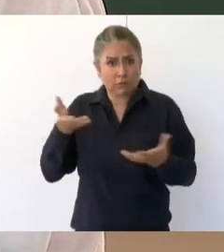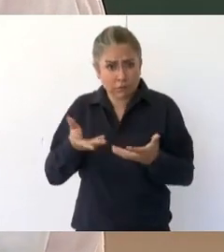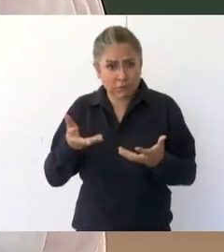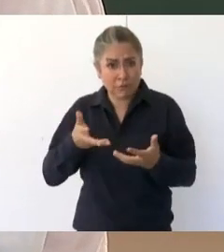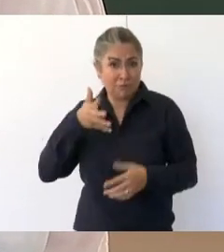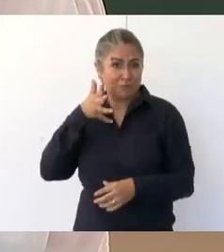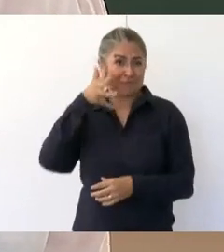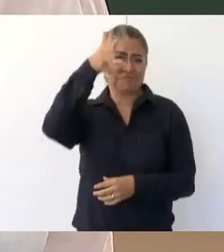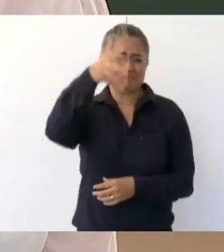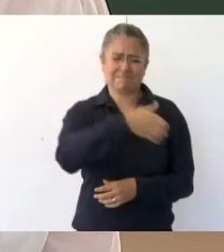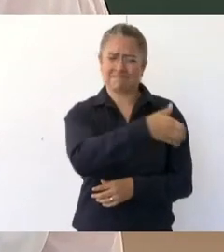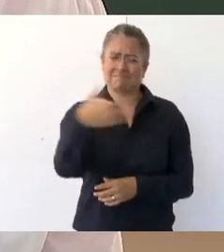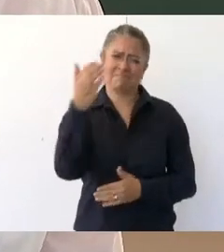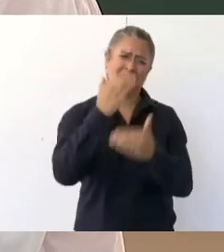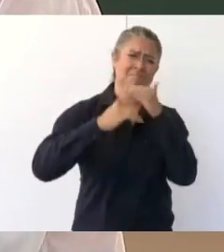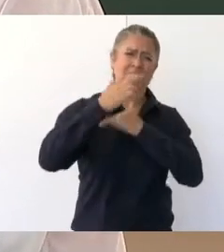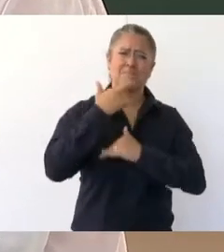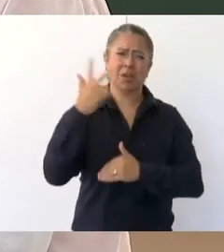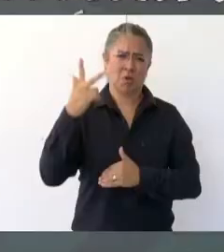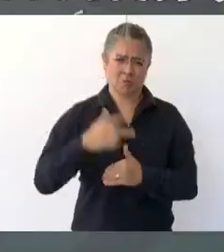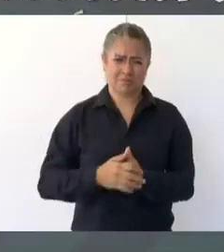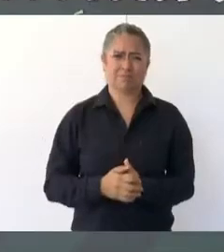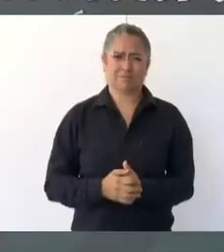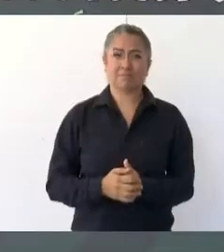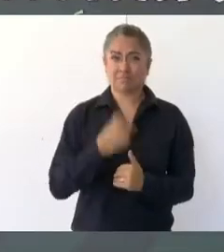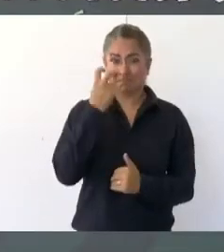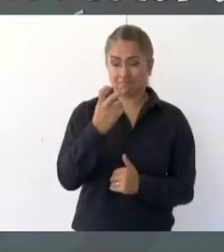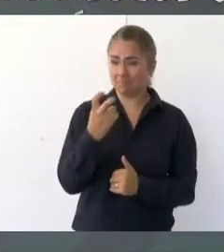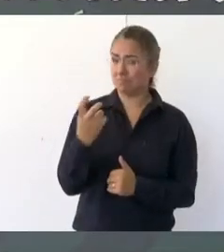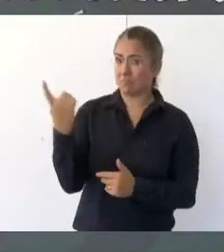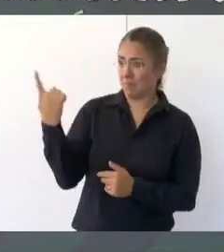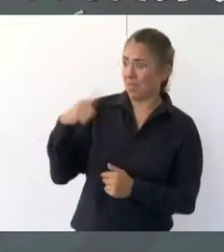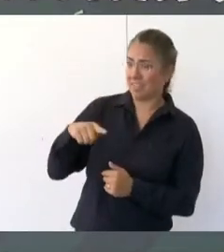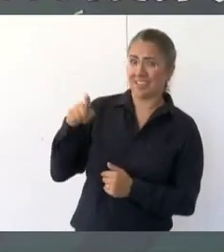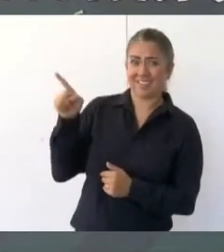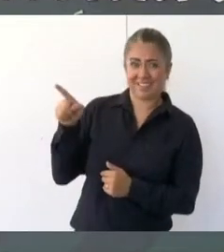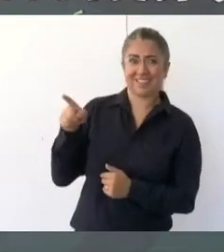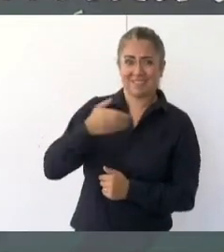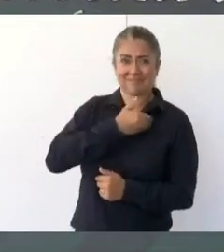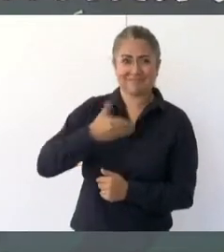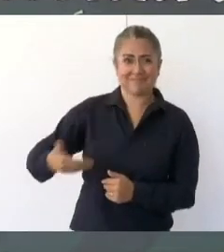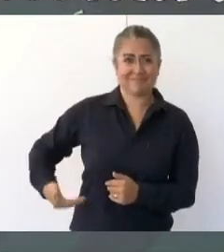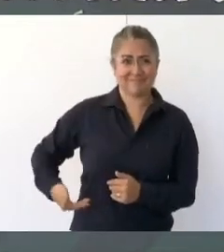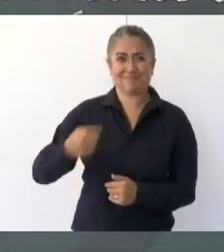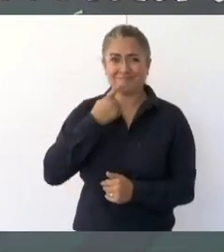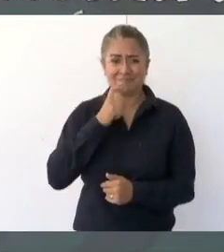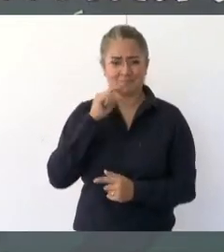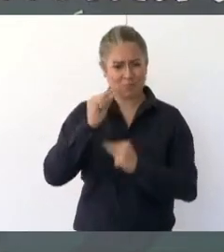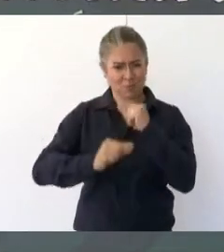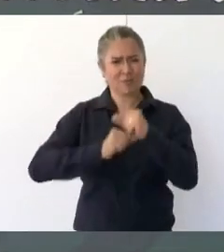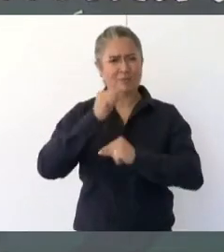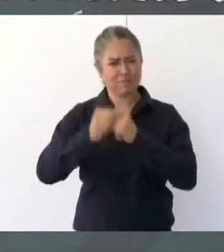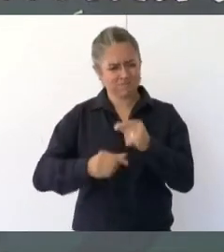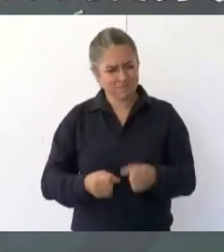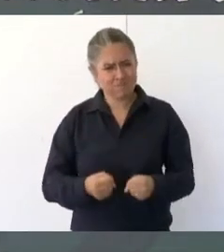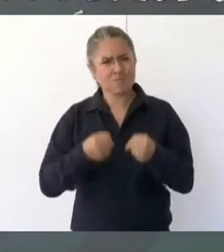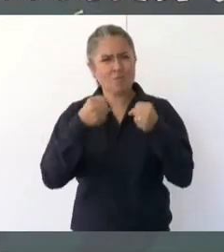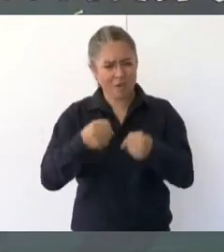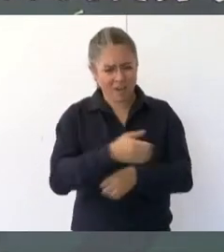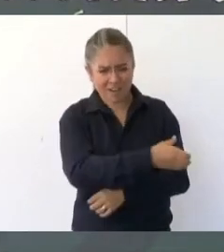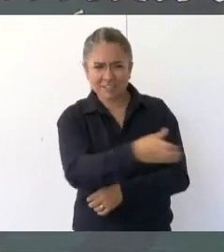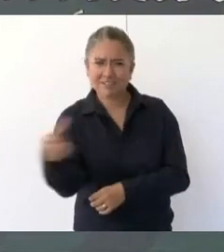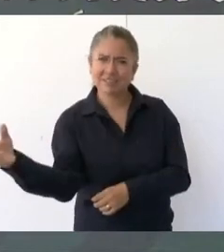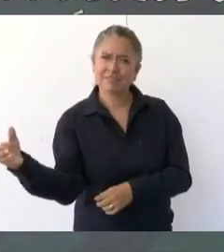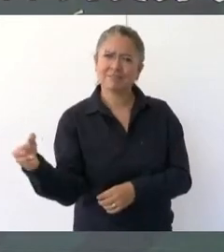mañana. Esta ha sido la instrucción del señor presidente López Obrador: consolidar la infraestructura hidroagrícola del